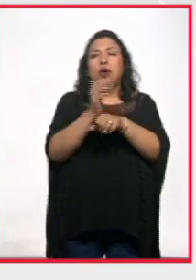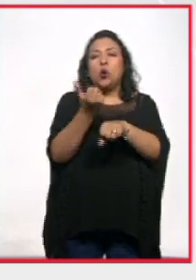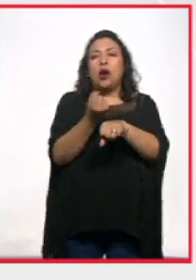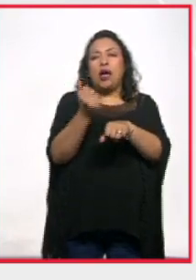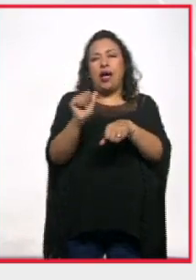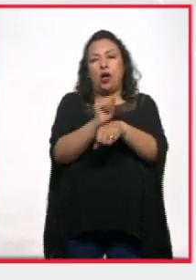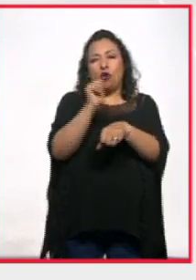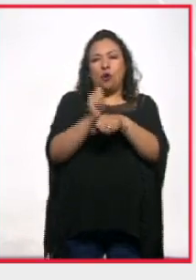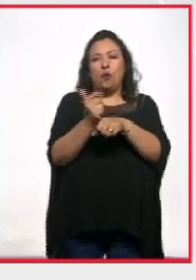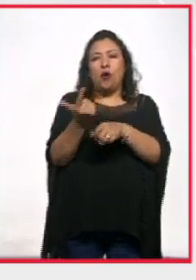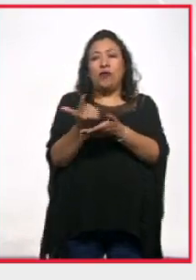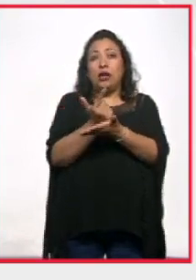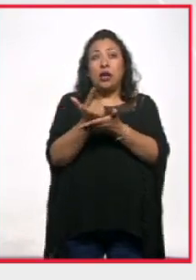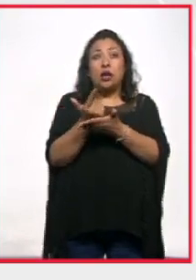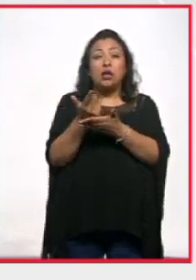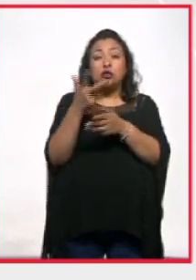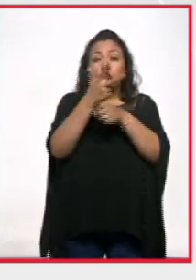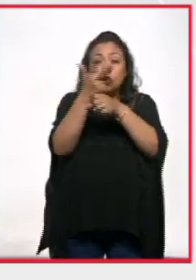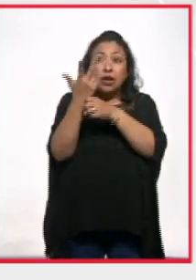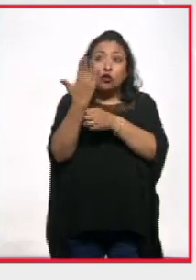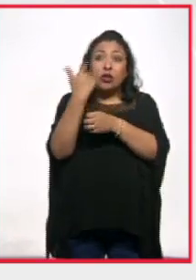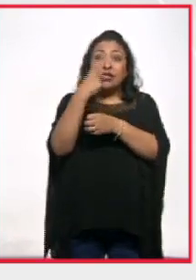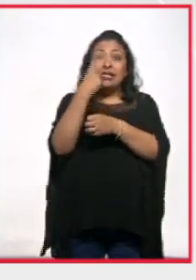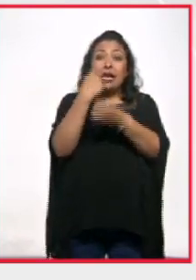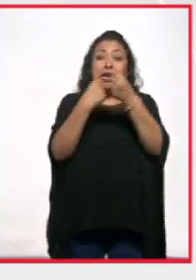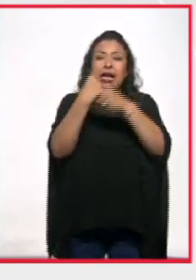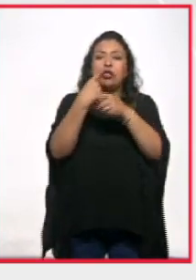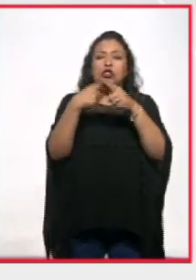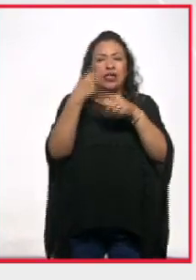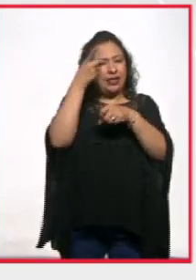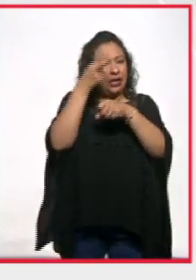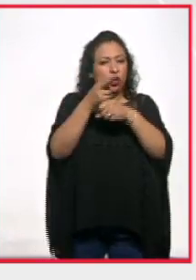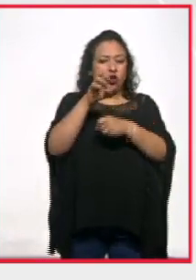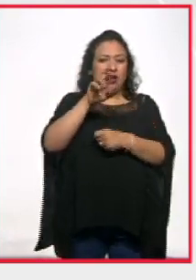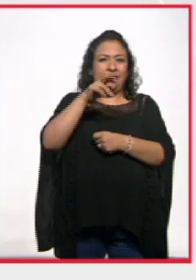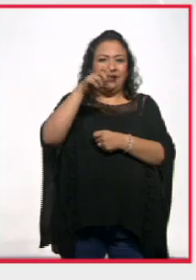una película filmada hace 100 años por Enrique Rosas. Además, el